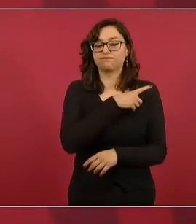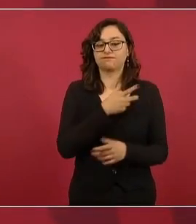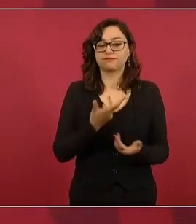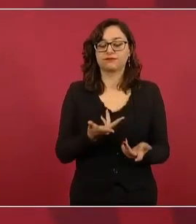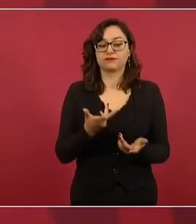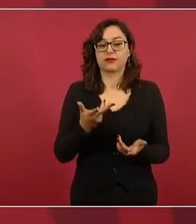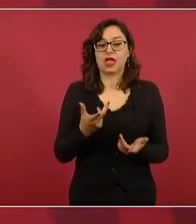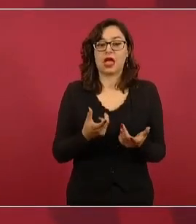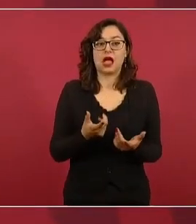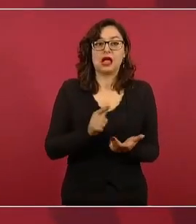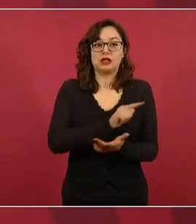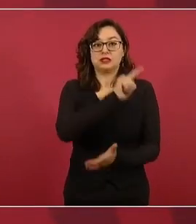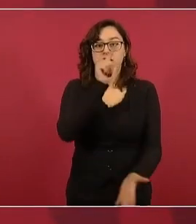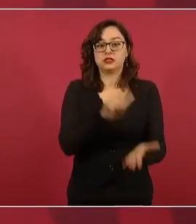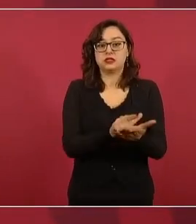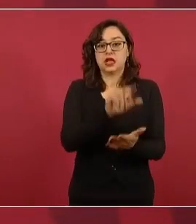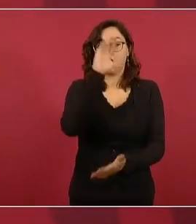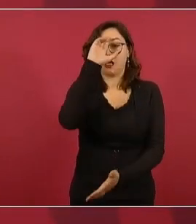delitos,